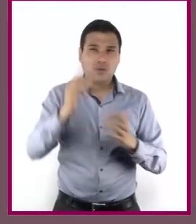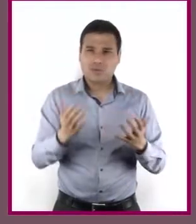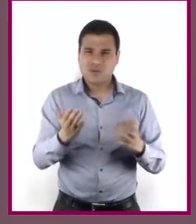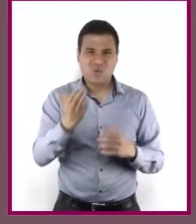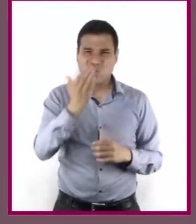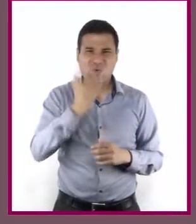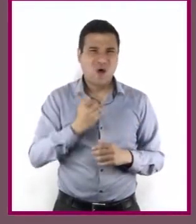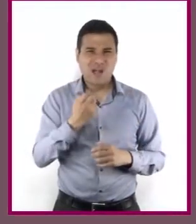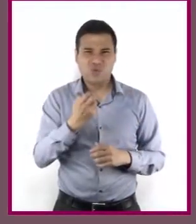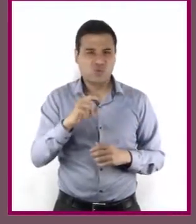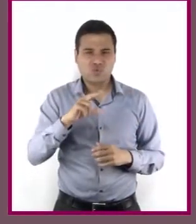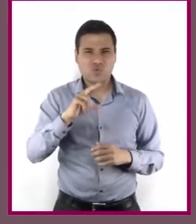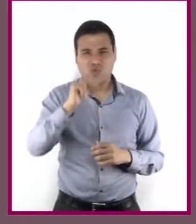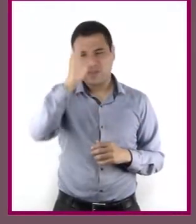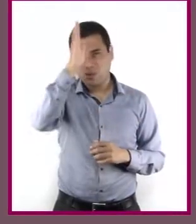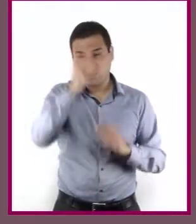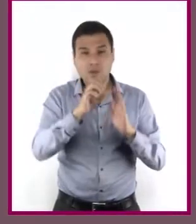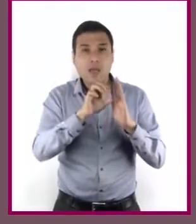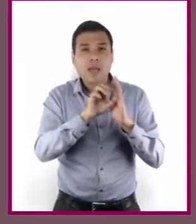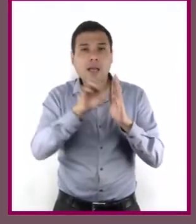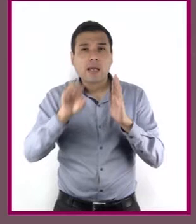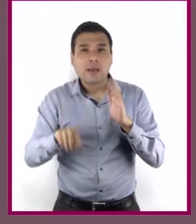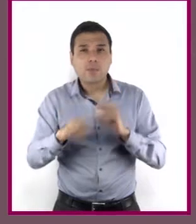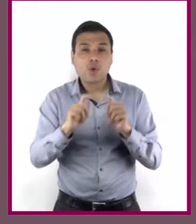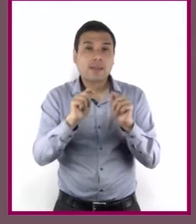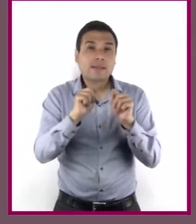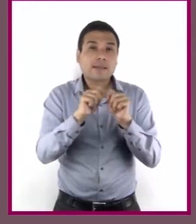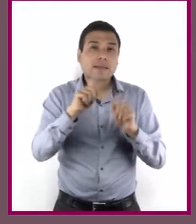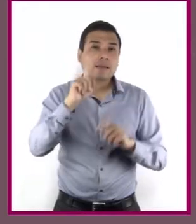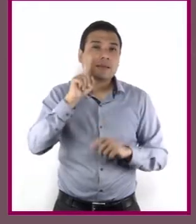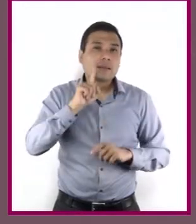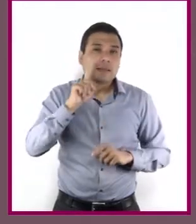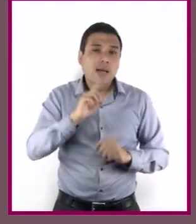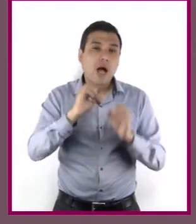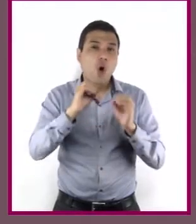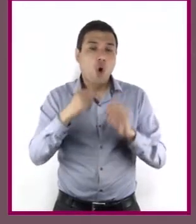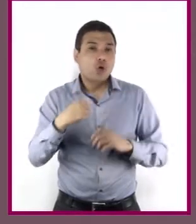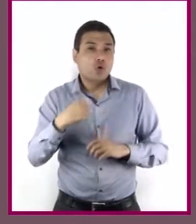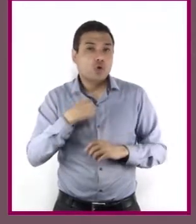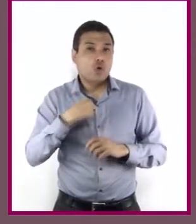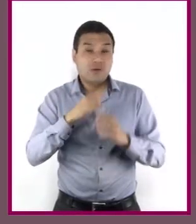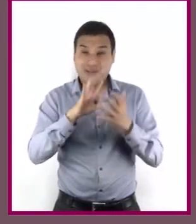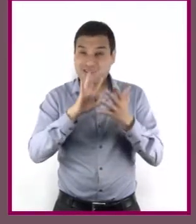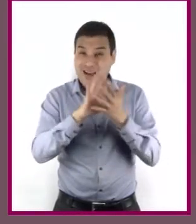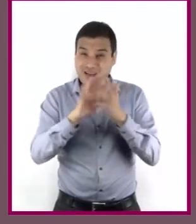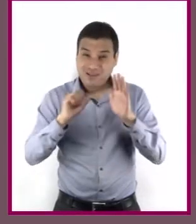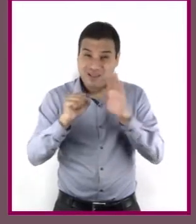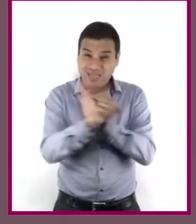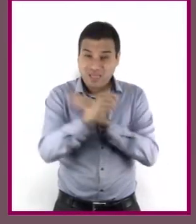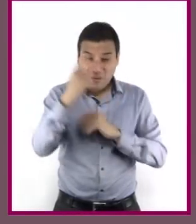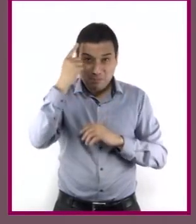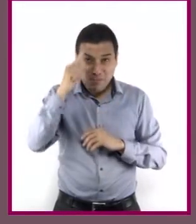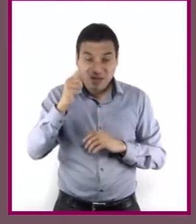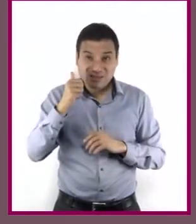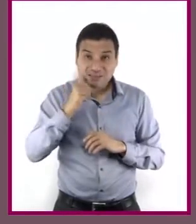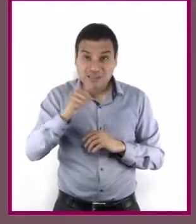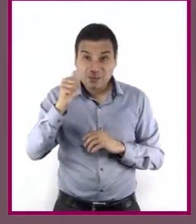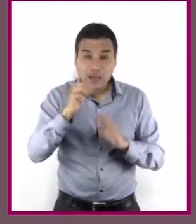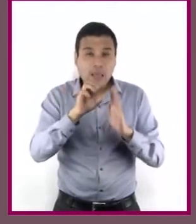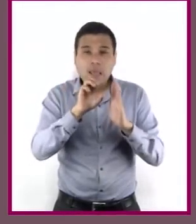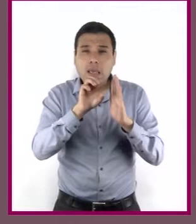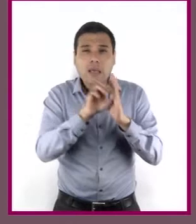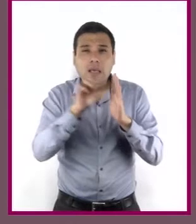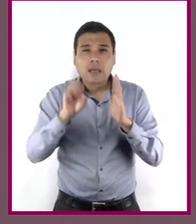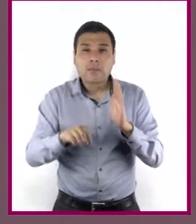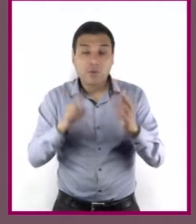Si tanto yo como tu tía debiéramos pasar nuestra vida entera aquí, encerrados, y no pudiéramos verte